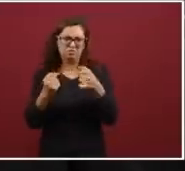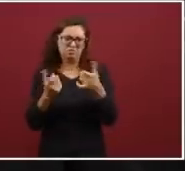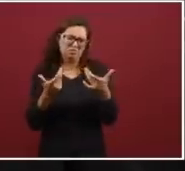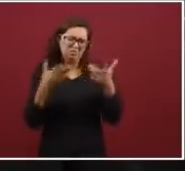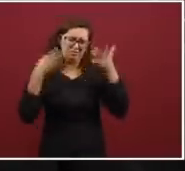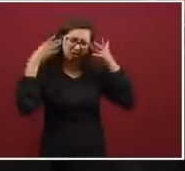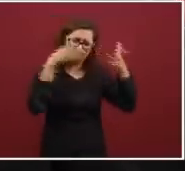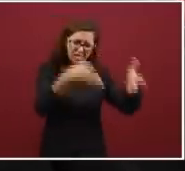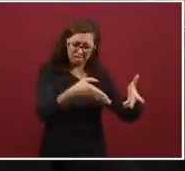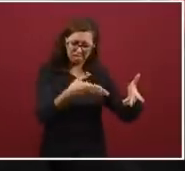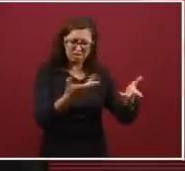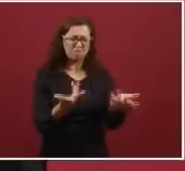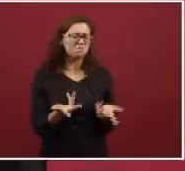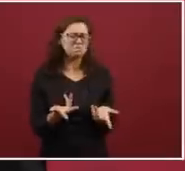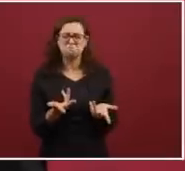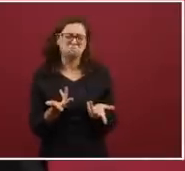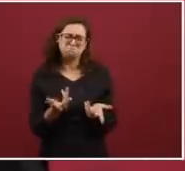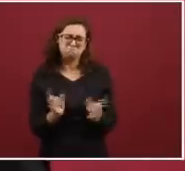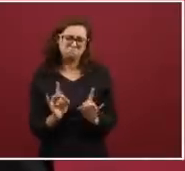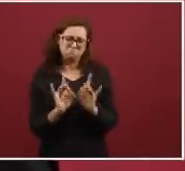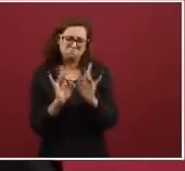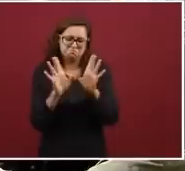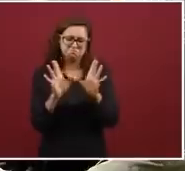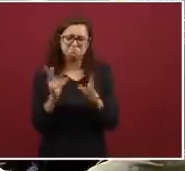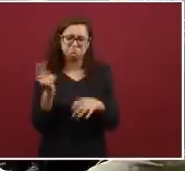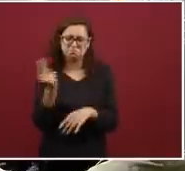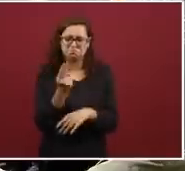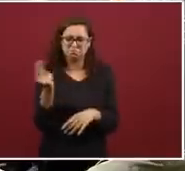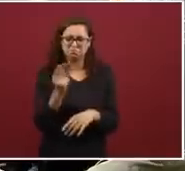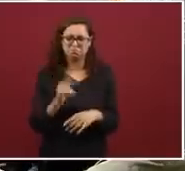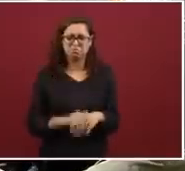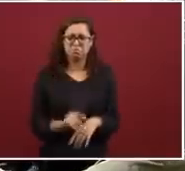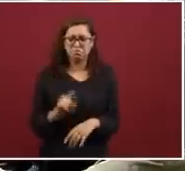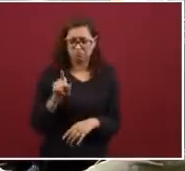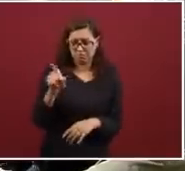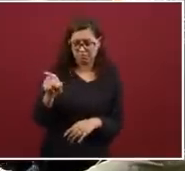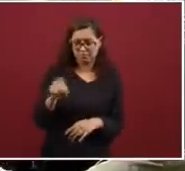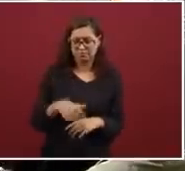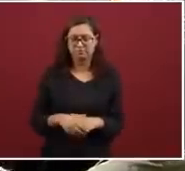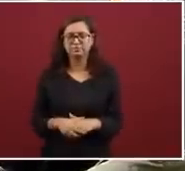tiempo a eso, solo cuando sea necesario.